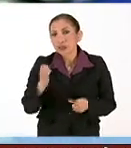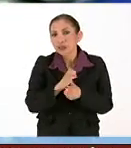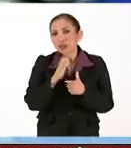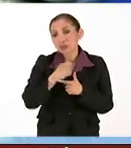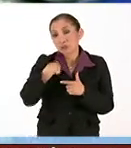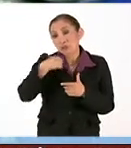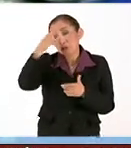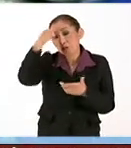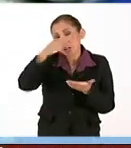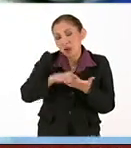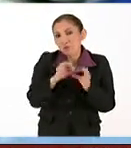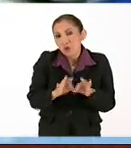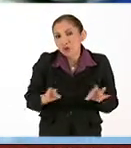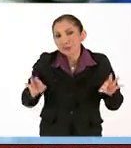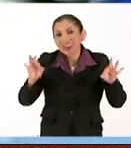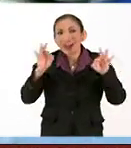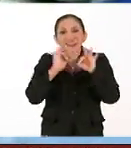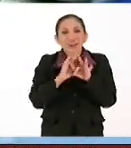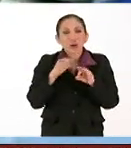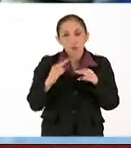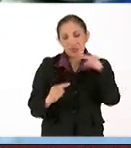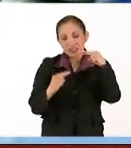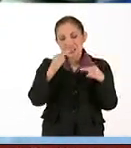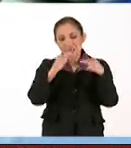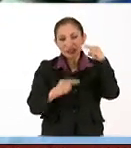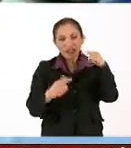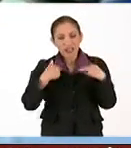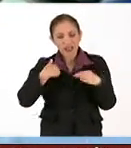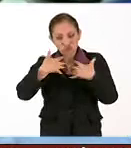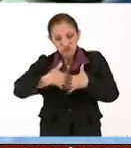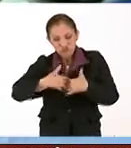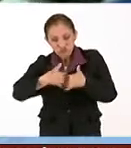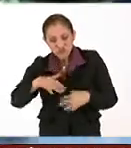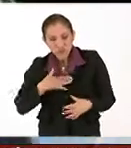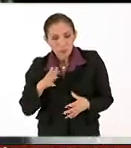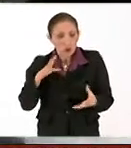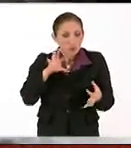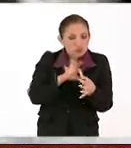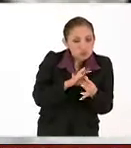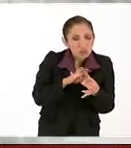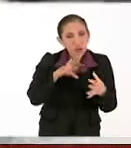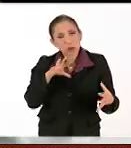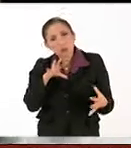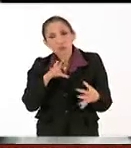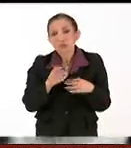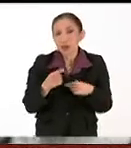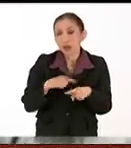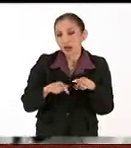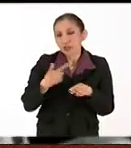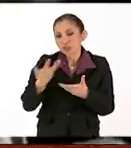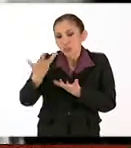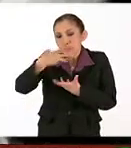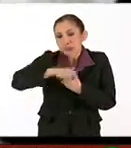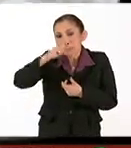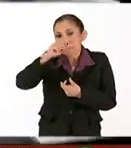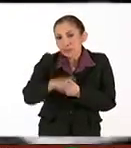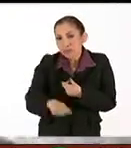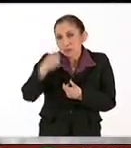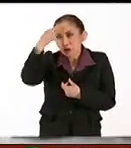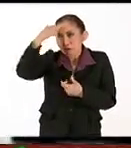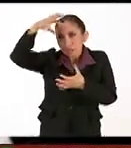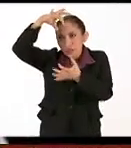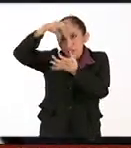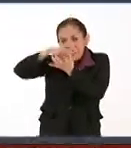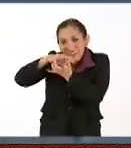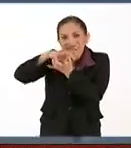yo creo que es importante nuestra escala de valores, nuestro funcionamiento, nuestro apego y demás cosas, y eso entra en la parte psíquica,